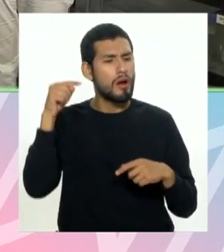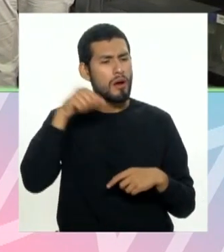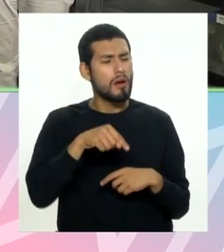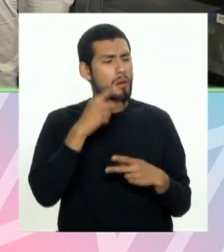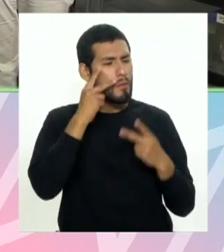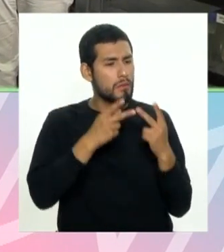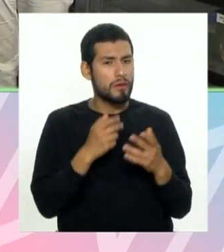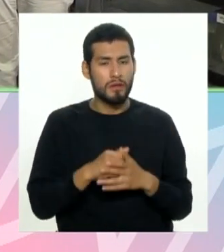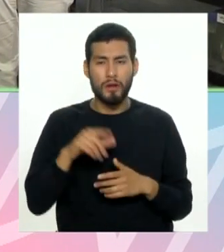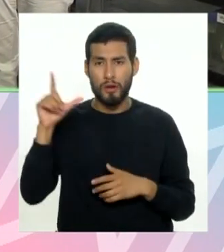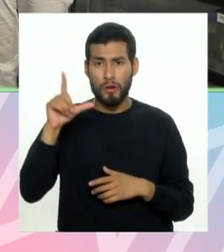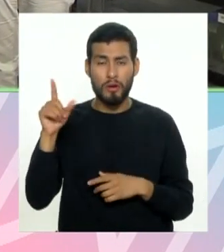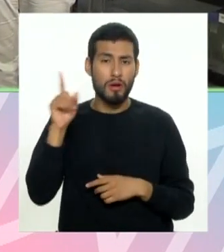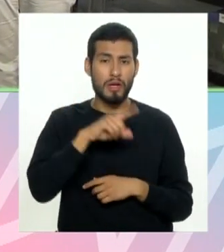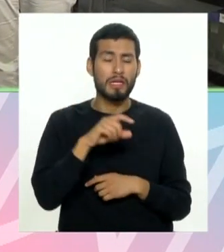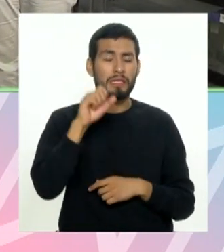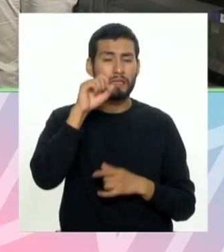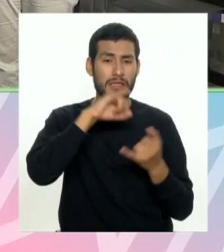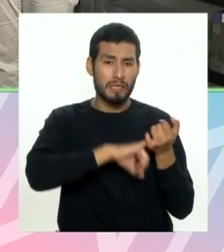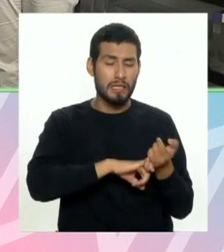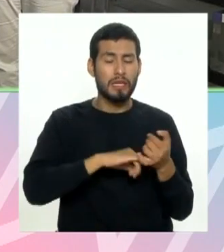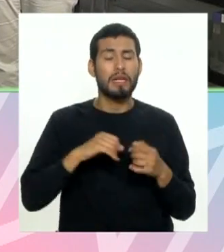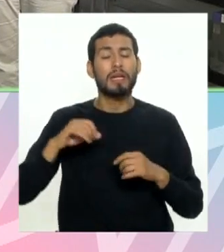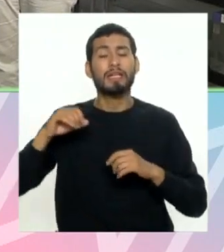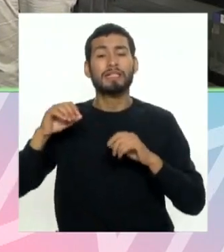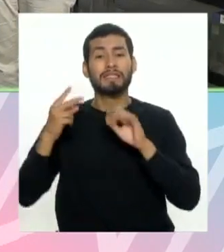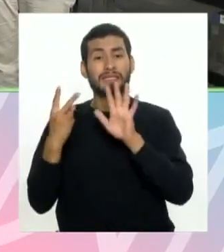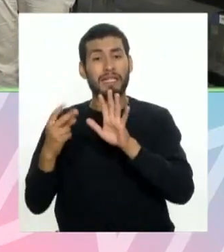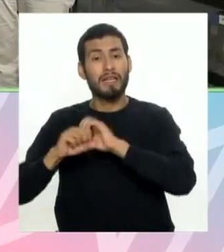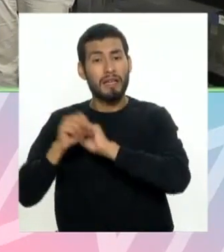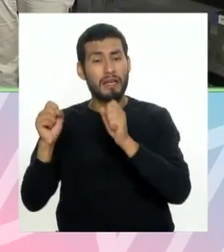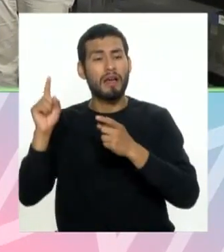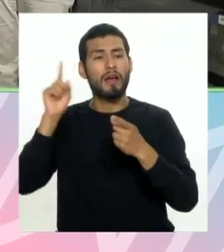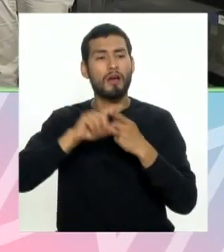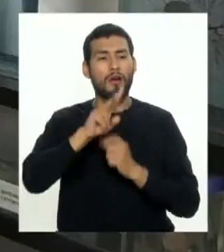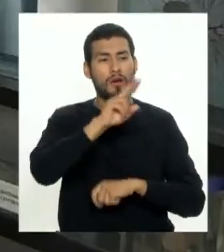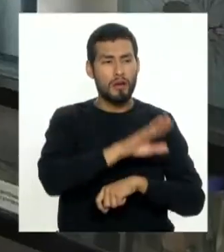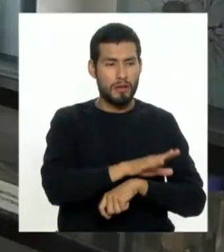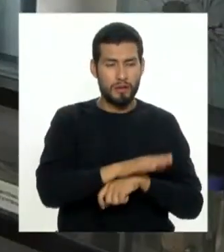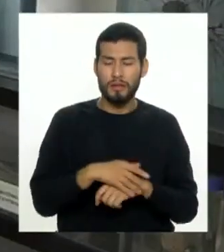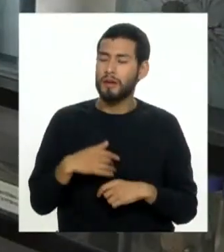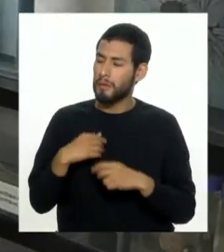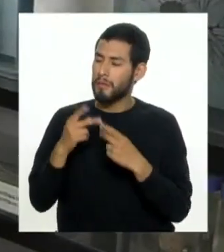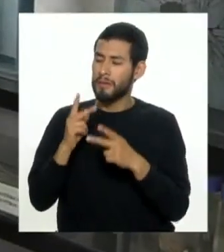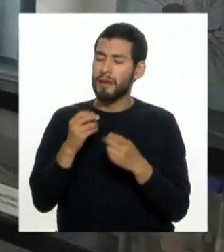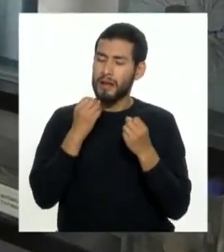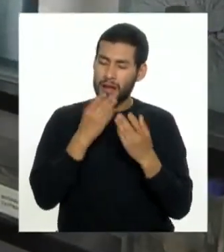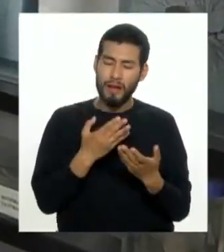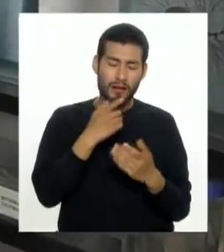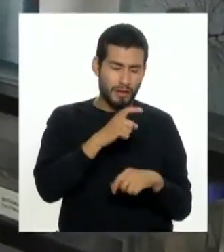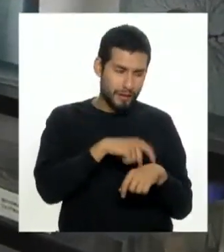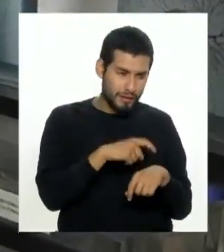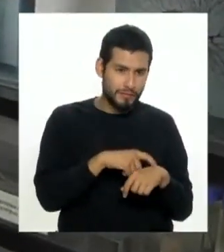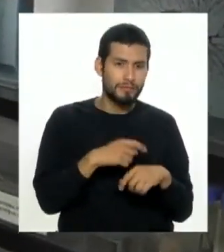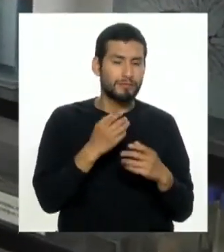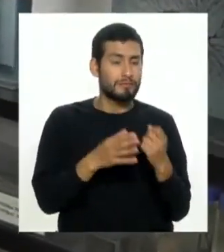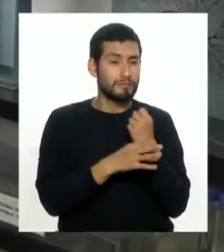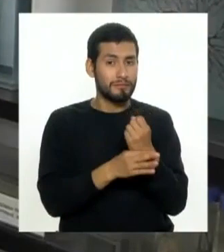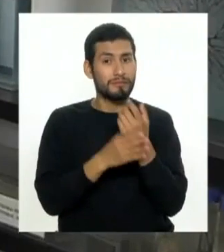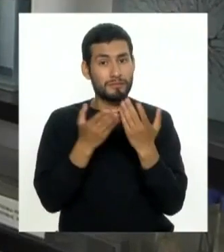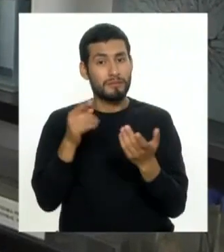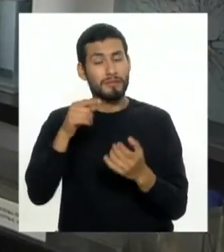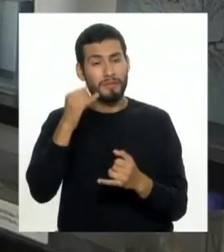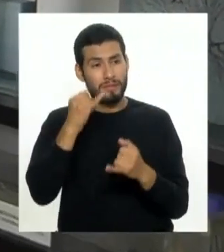venir? Estamos de lunes a sábado, de 7 de la mañana a 2 de la tarde. Perfecto. Muchísimas gracias por su tiempo. Doctores, bueno,